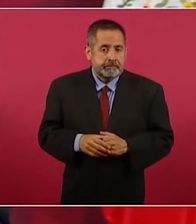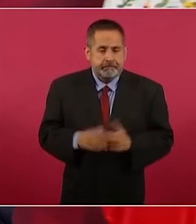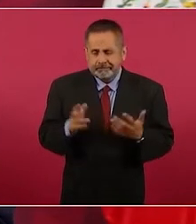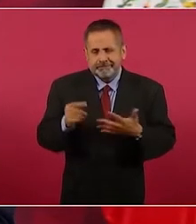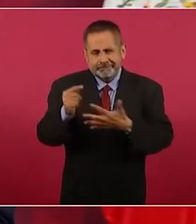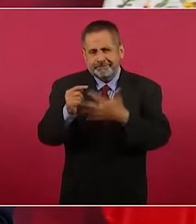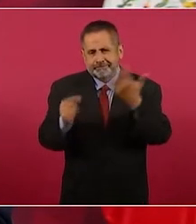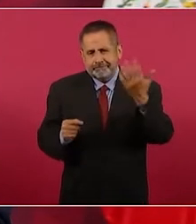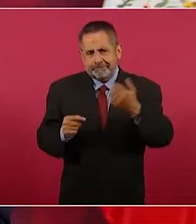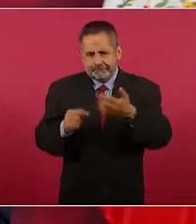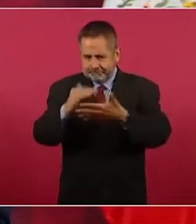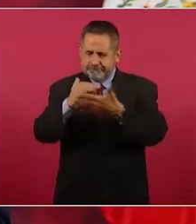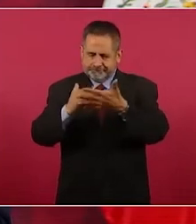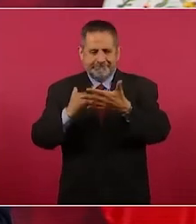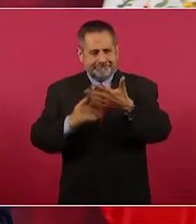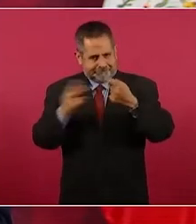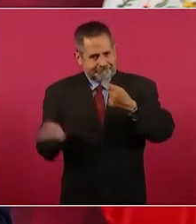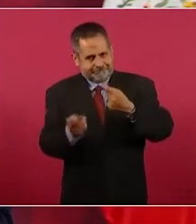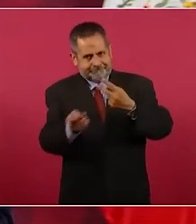Bueno, ya está el cuestionario, ¿no?